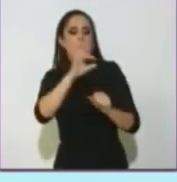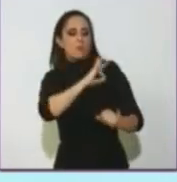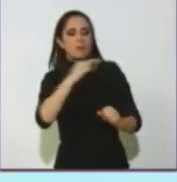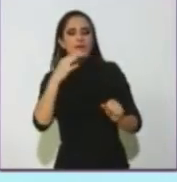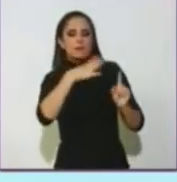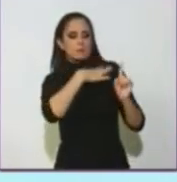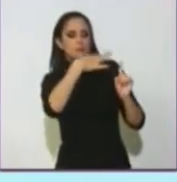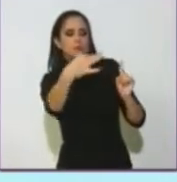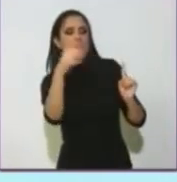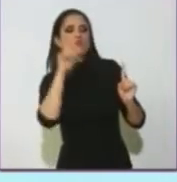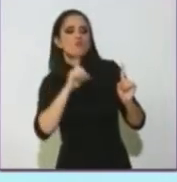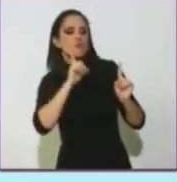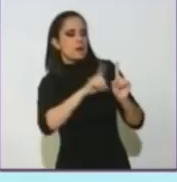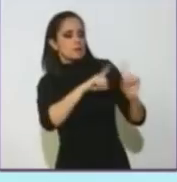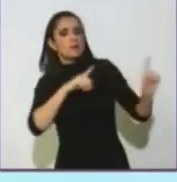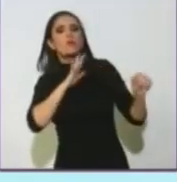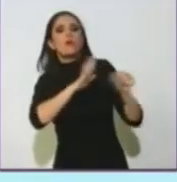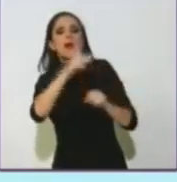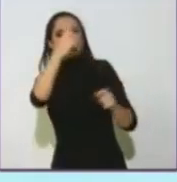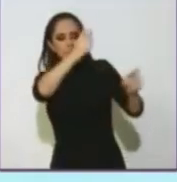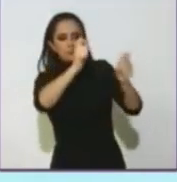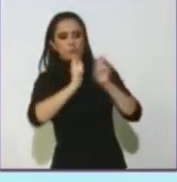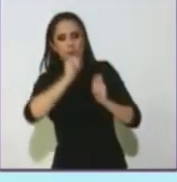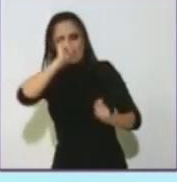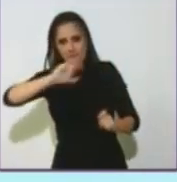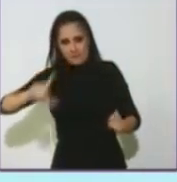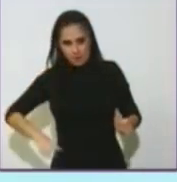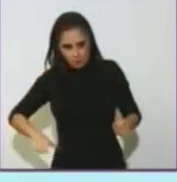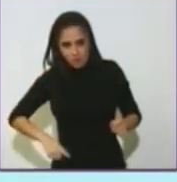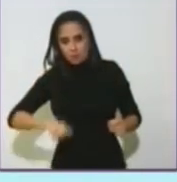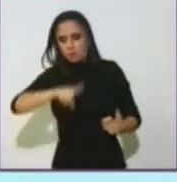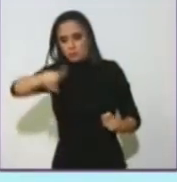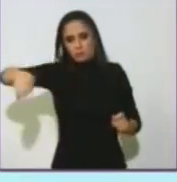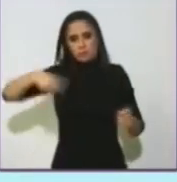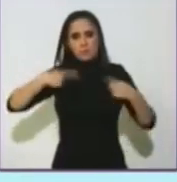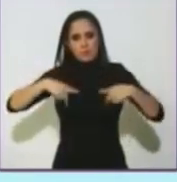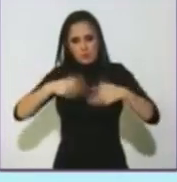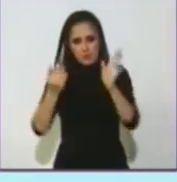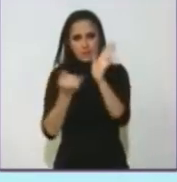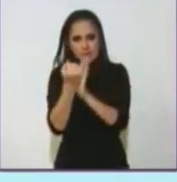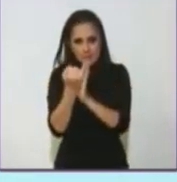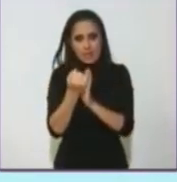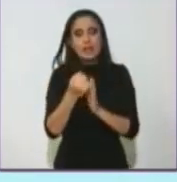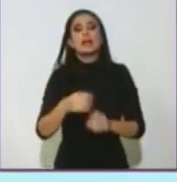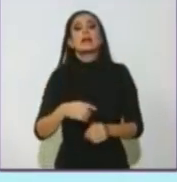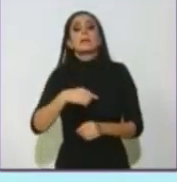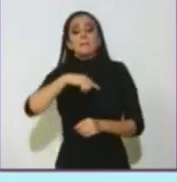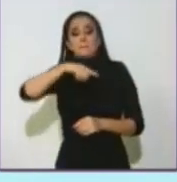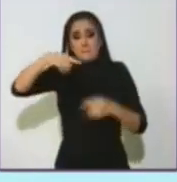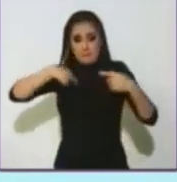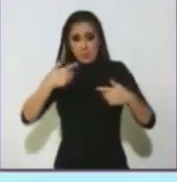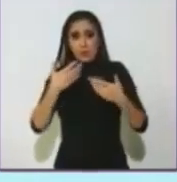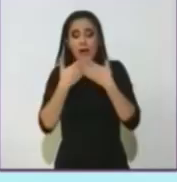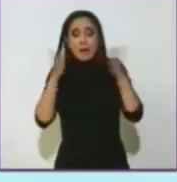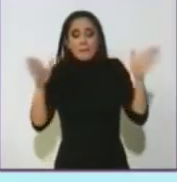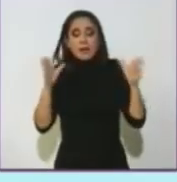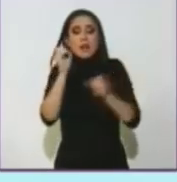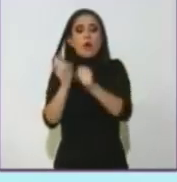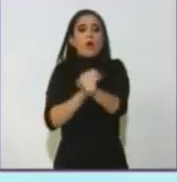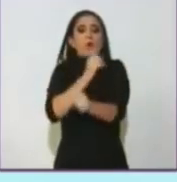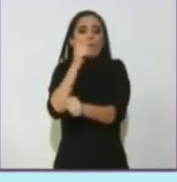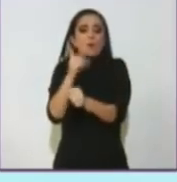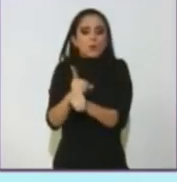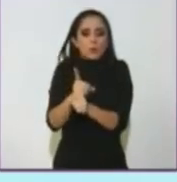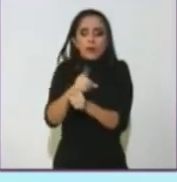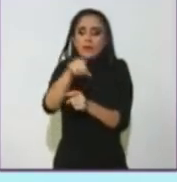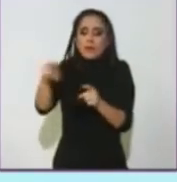este gobierno revisando que no podemos dar esa oportunidad abrir esa oportunidad a una gente que